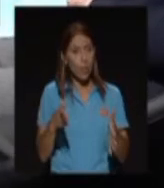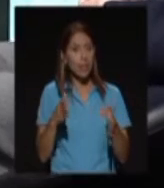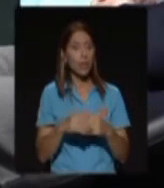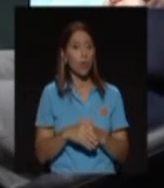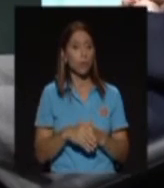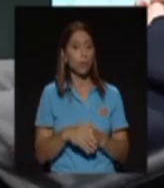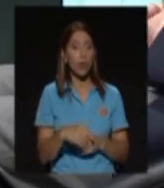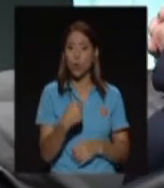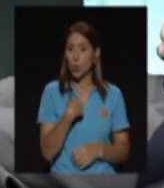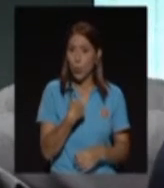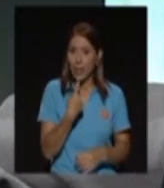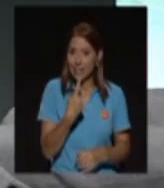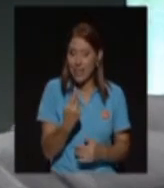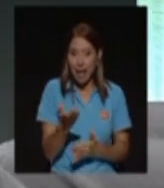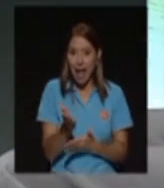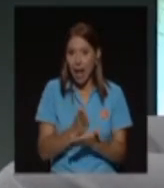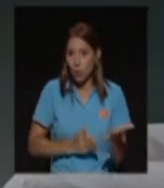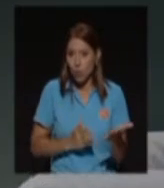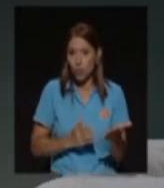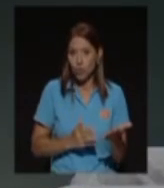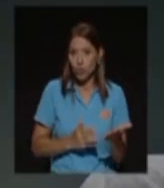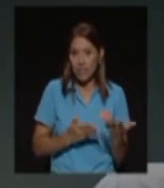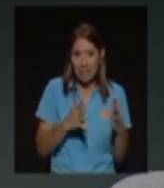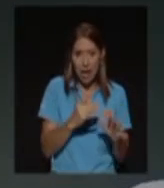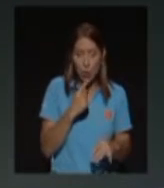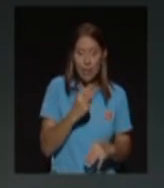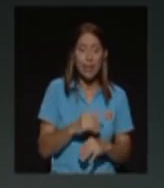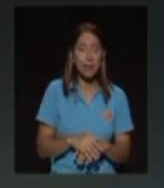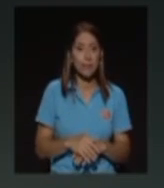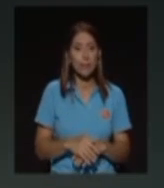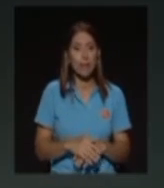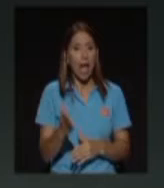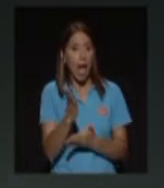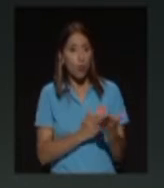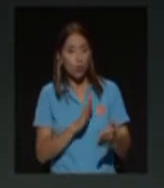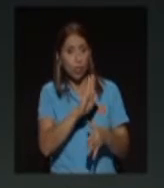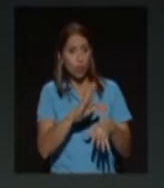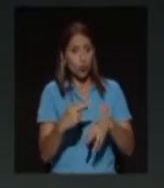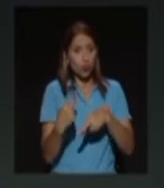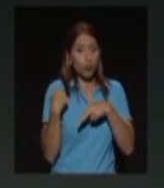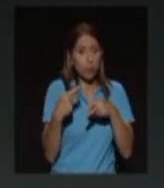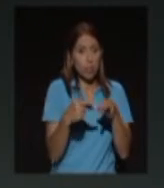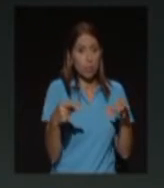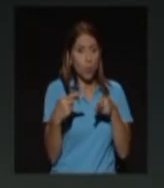no voy a citar, algunos ya lo hice, algunos de los puestos suyos que usted ha